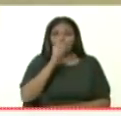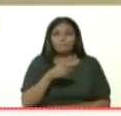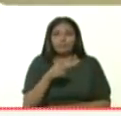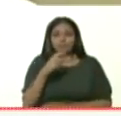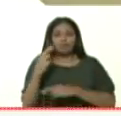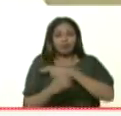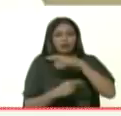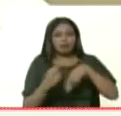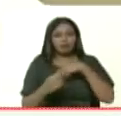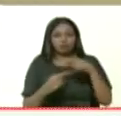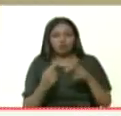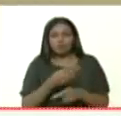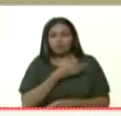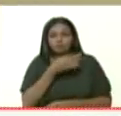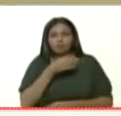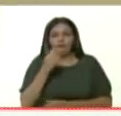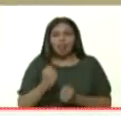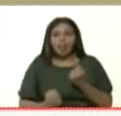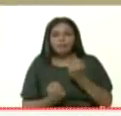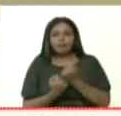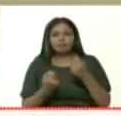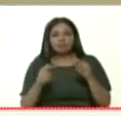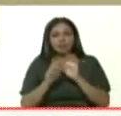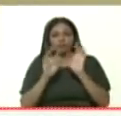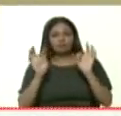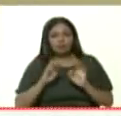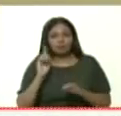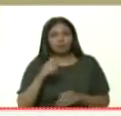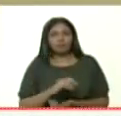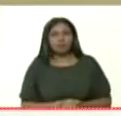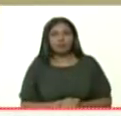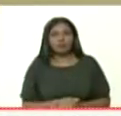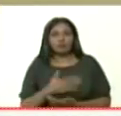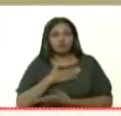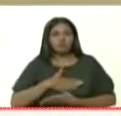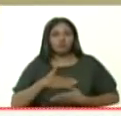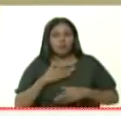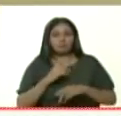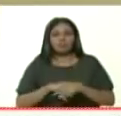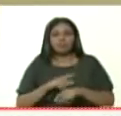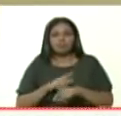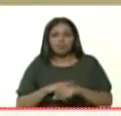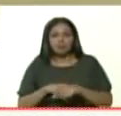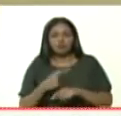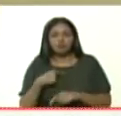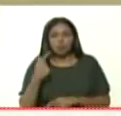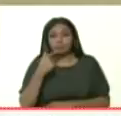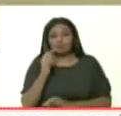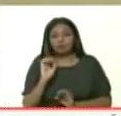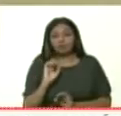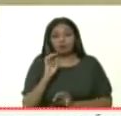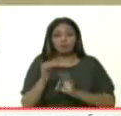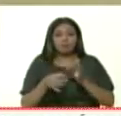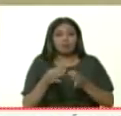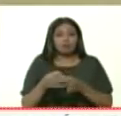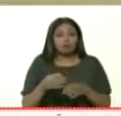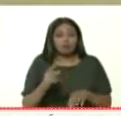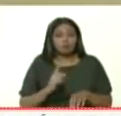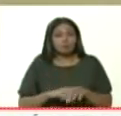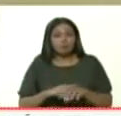la revolución y de la sociedad en la base. Es cuestión de tiempo, digo yo, es cuestión de